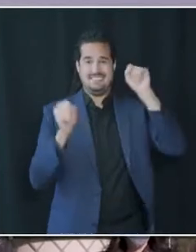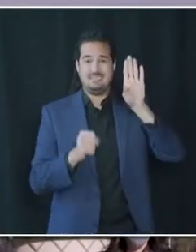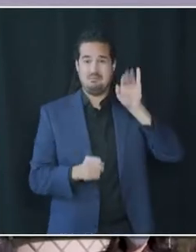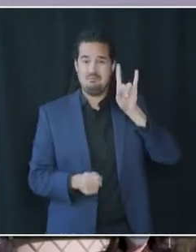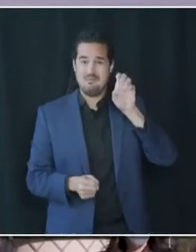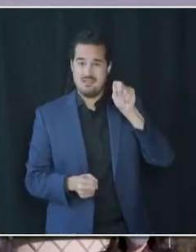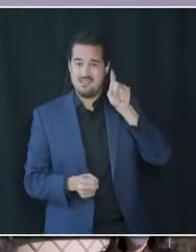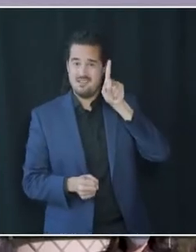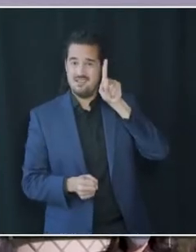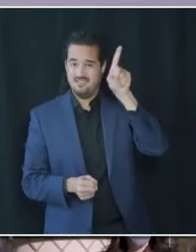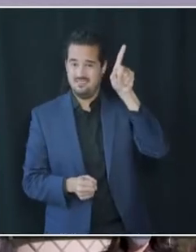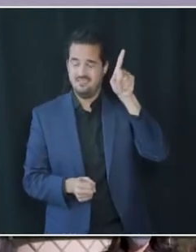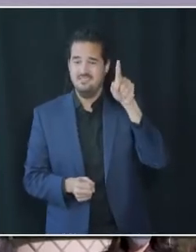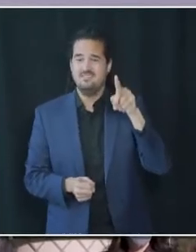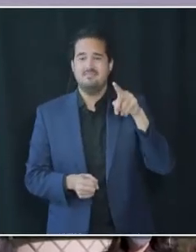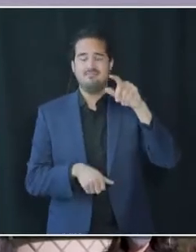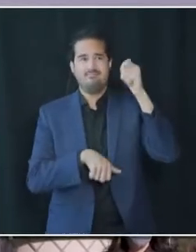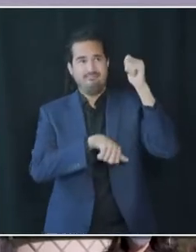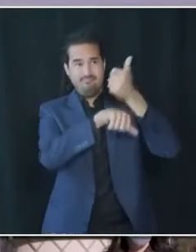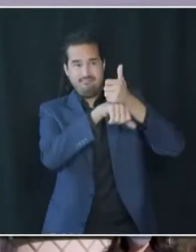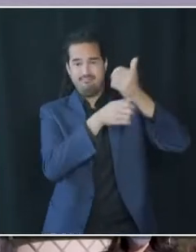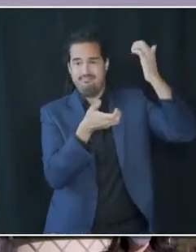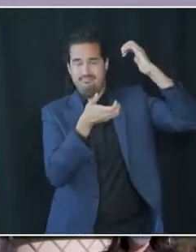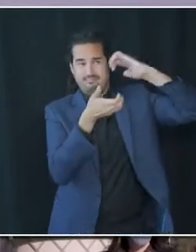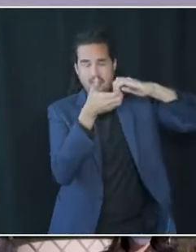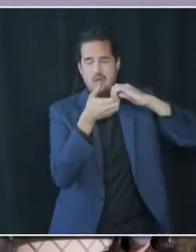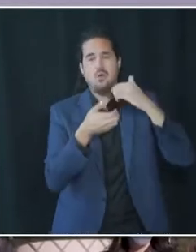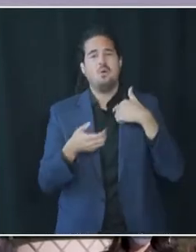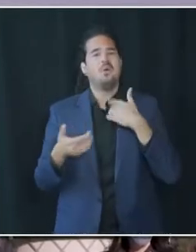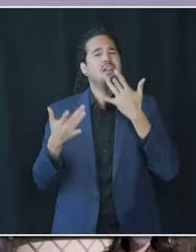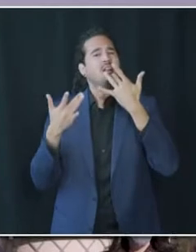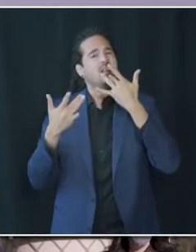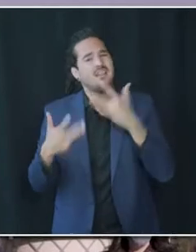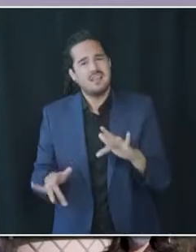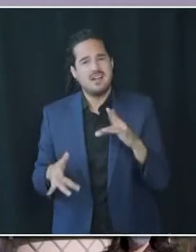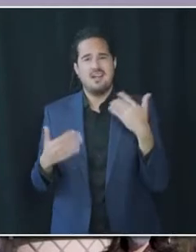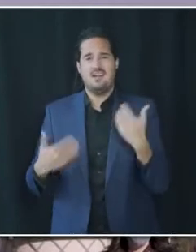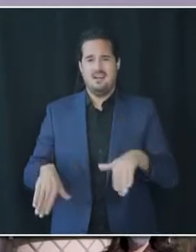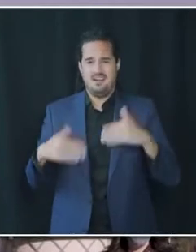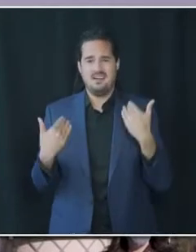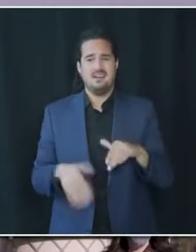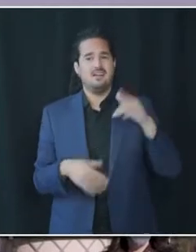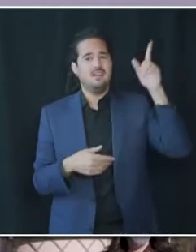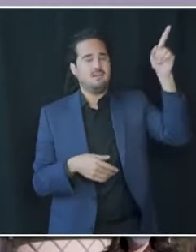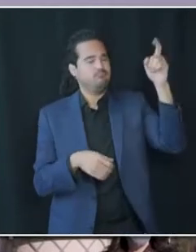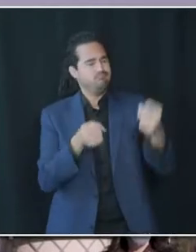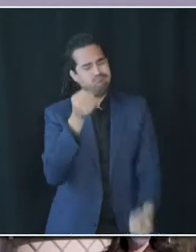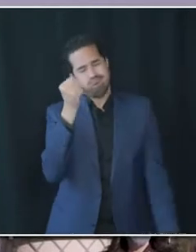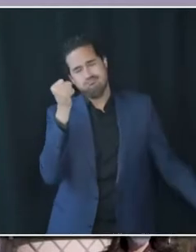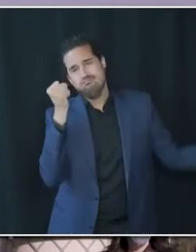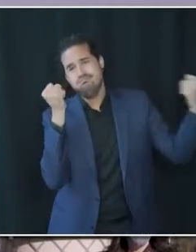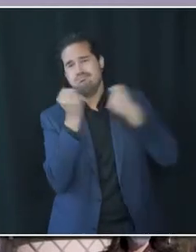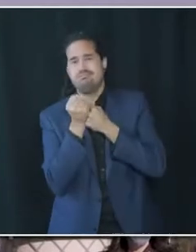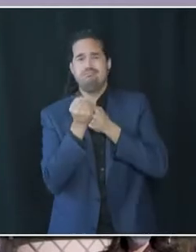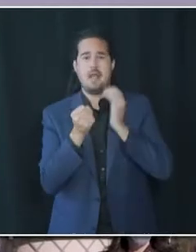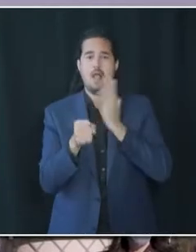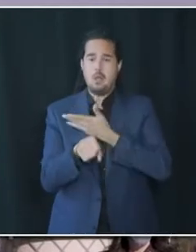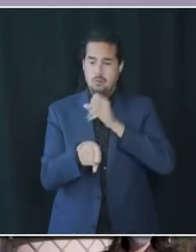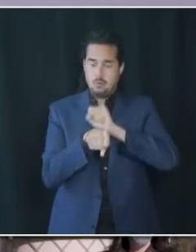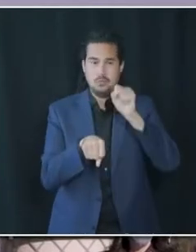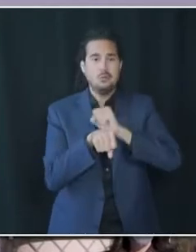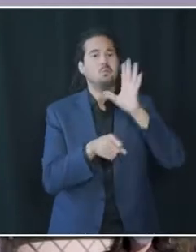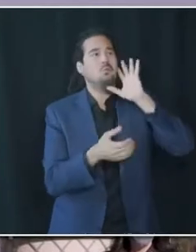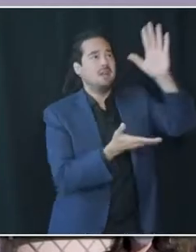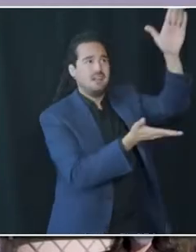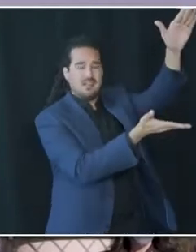benditos bendecidos por esta administra el ayuda el apoyo de la administración de buy it en la